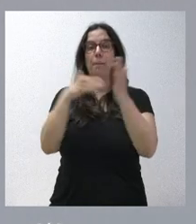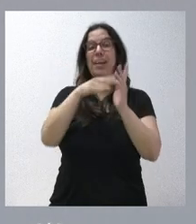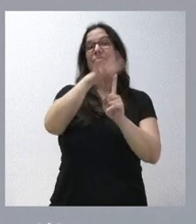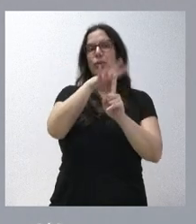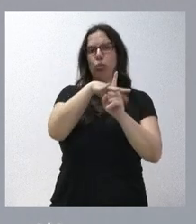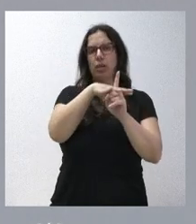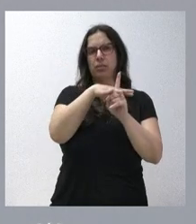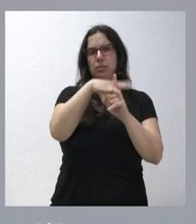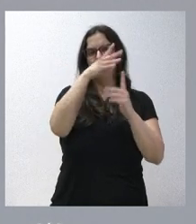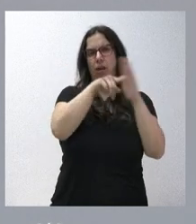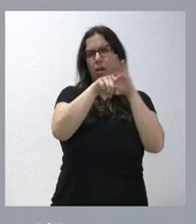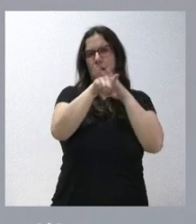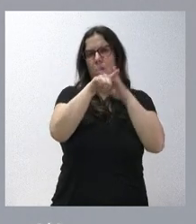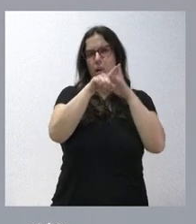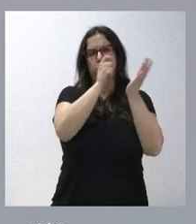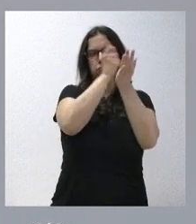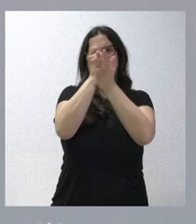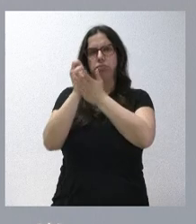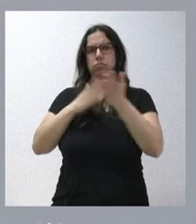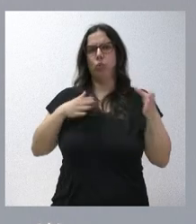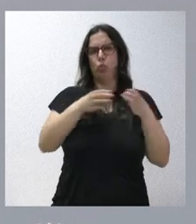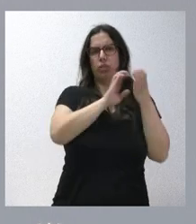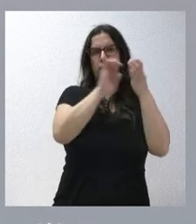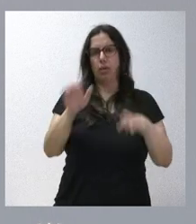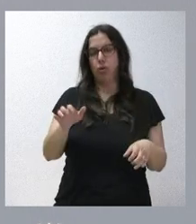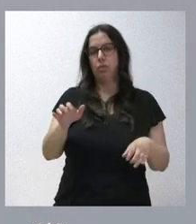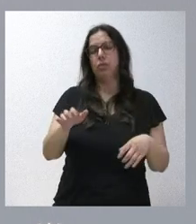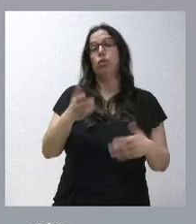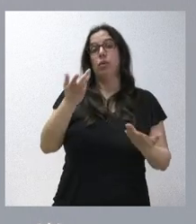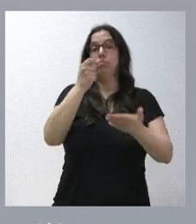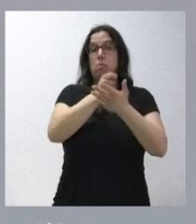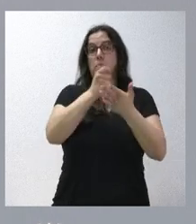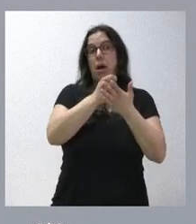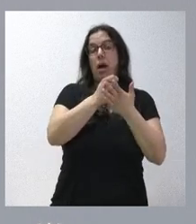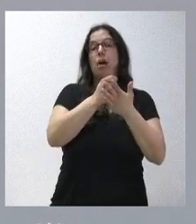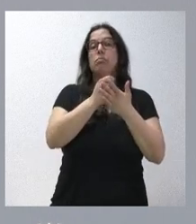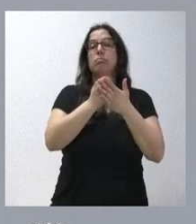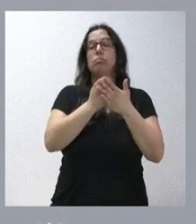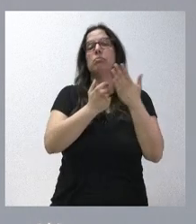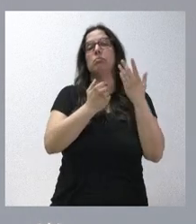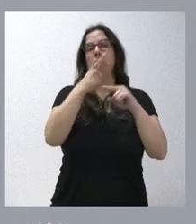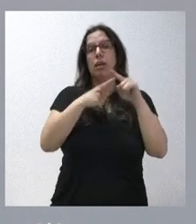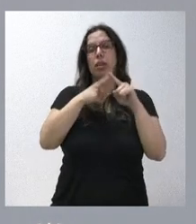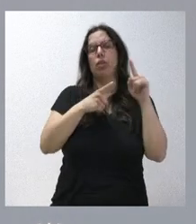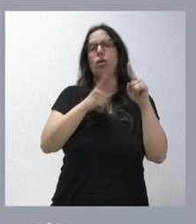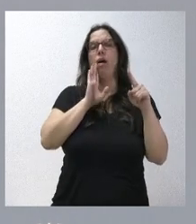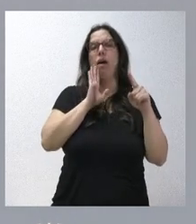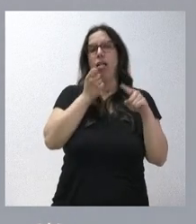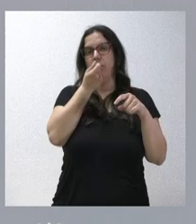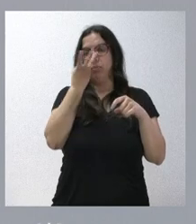facturas por parte de la junta de Castilla y león y el periodo medio es este que les he descrito coincide esta